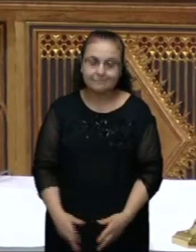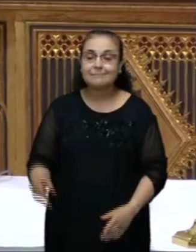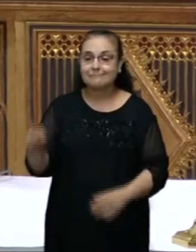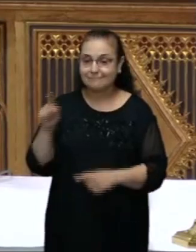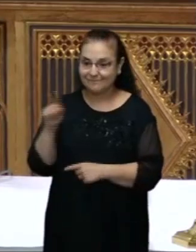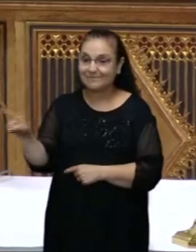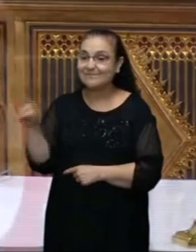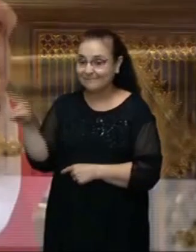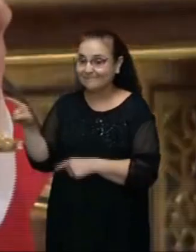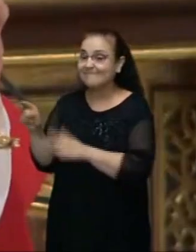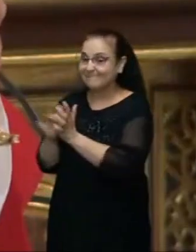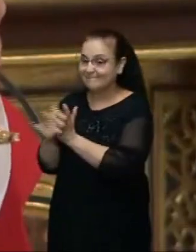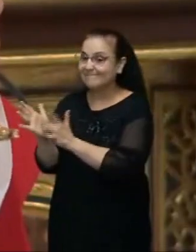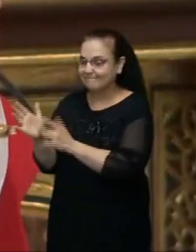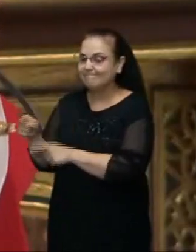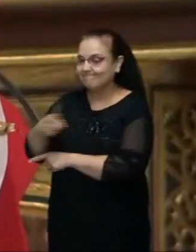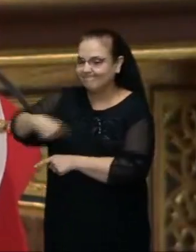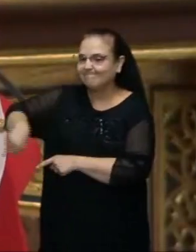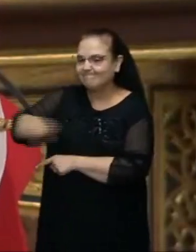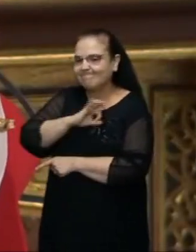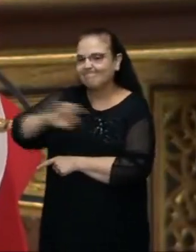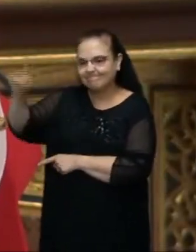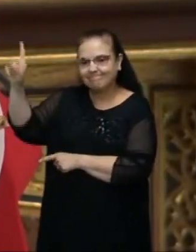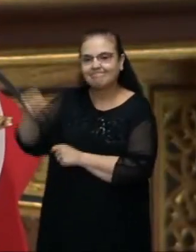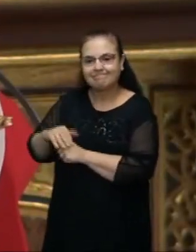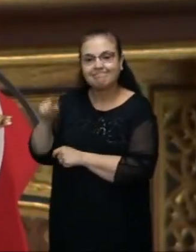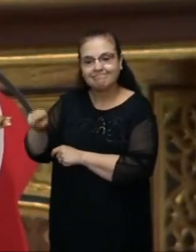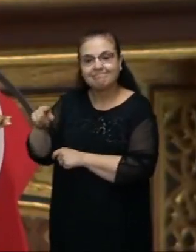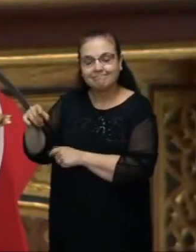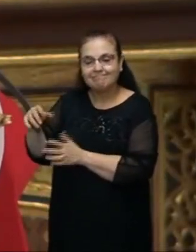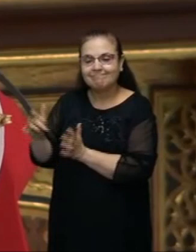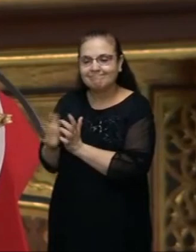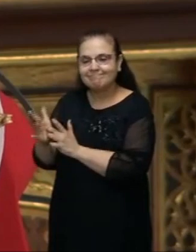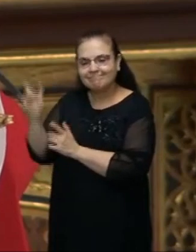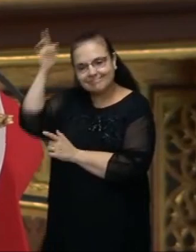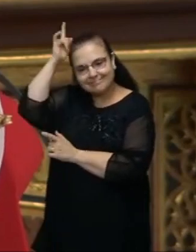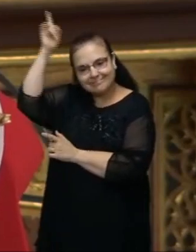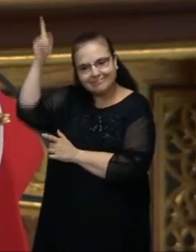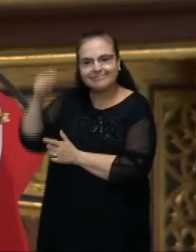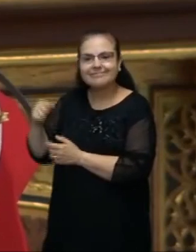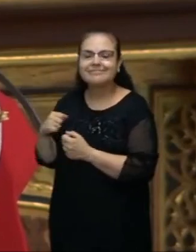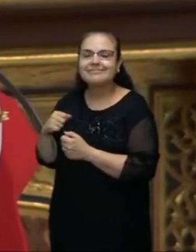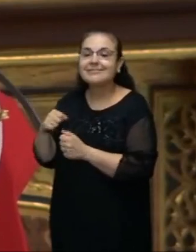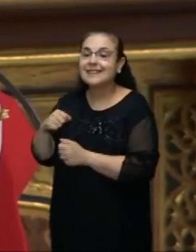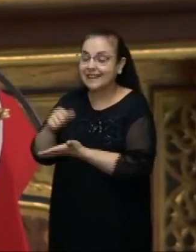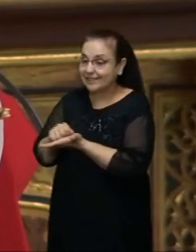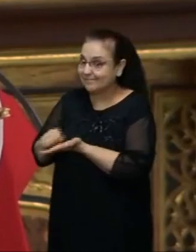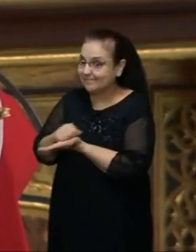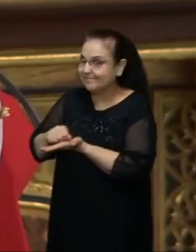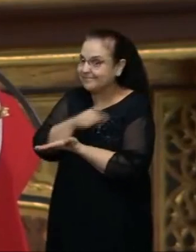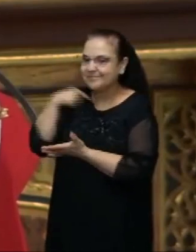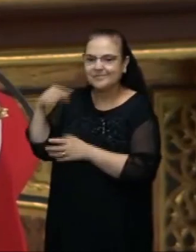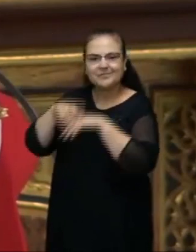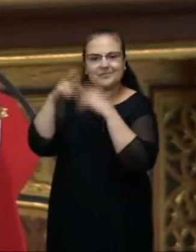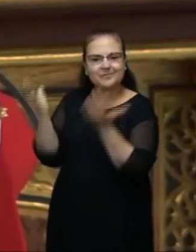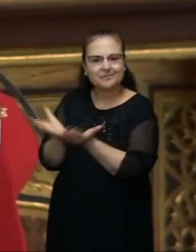Este es Jesucristo nuestro Señor, el Cordero de Dios que quita el pecado del